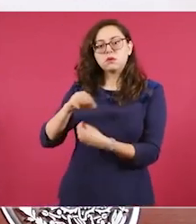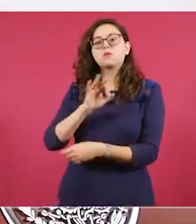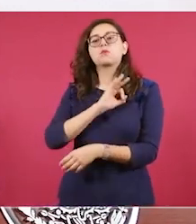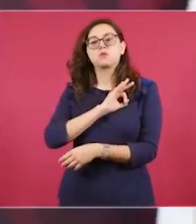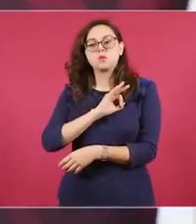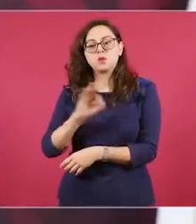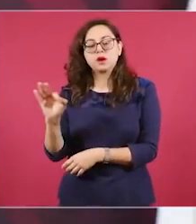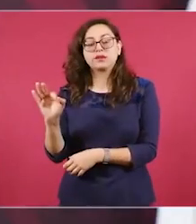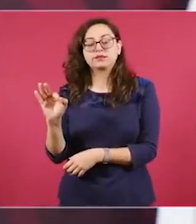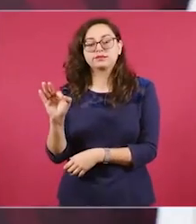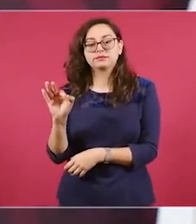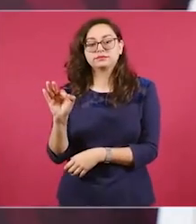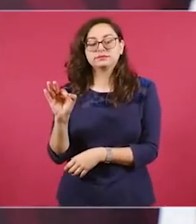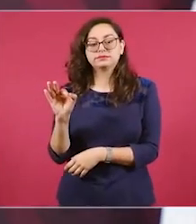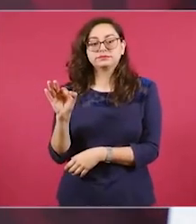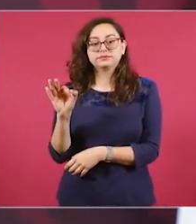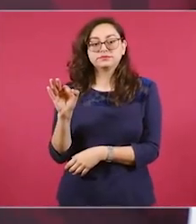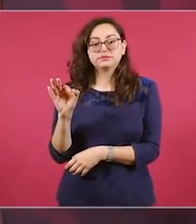ha llegado